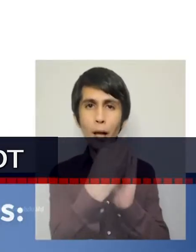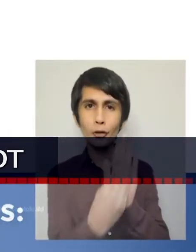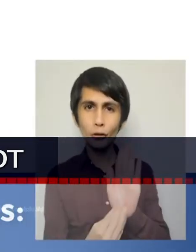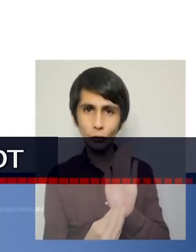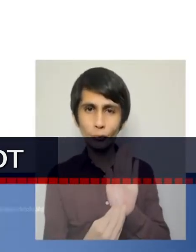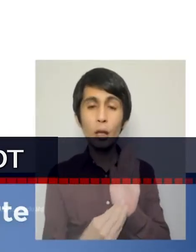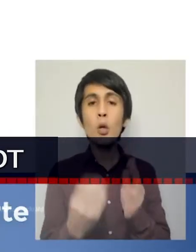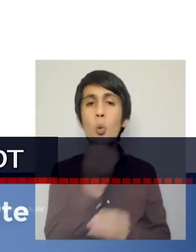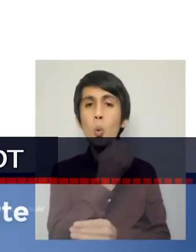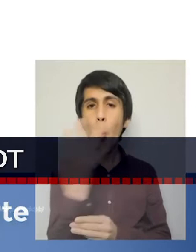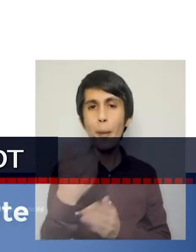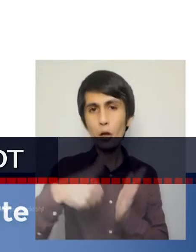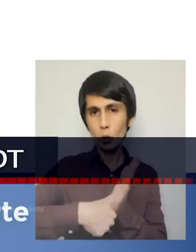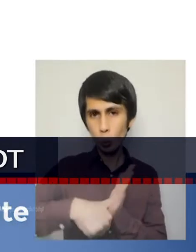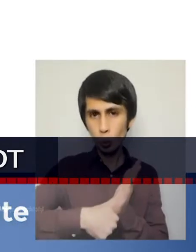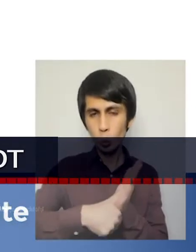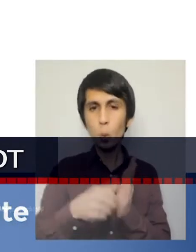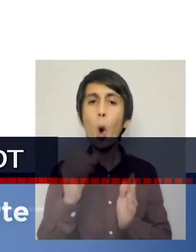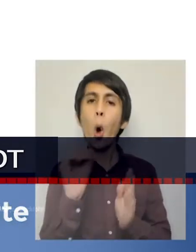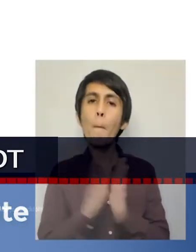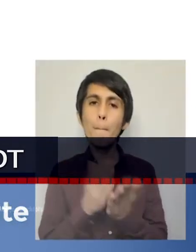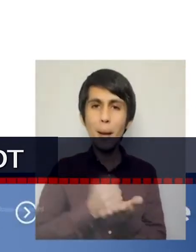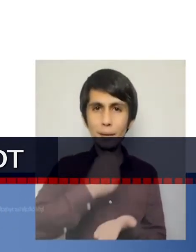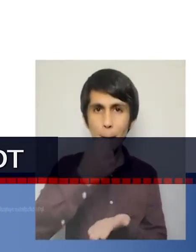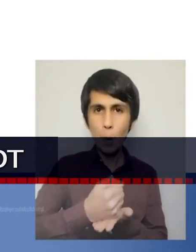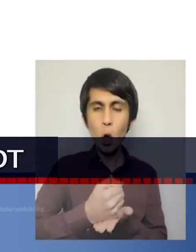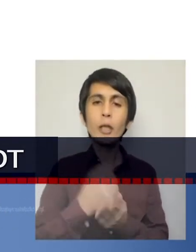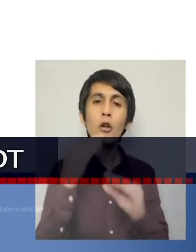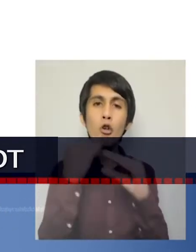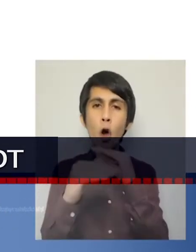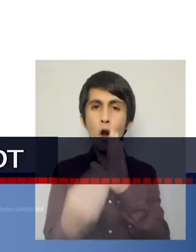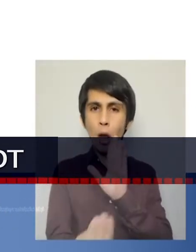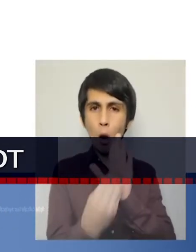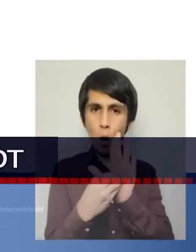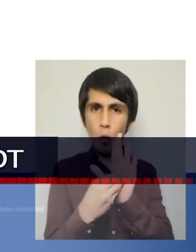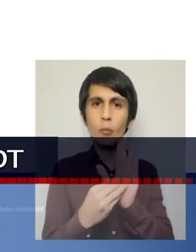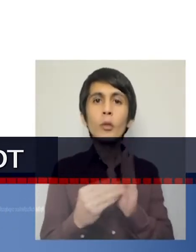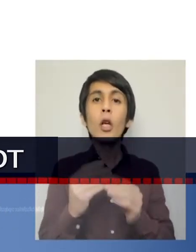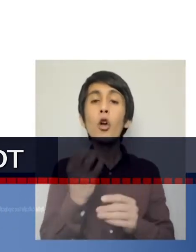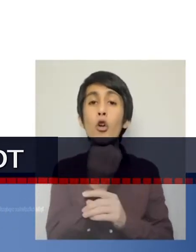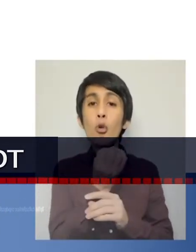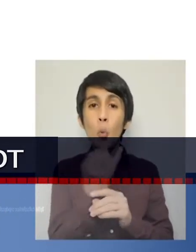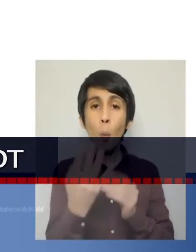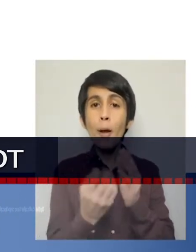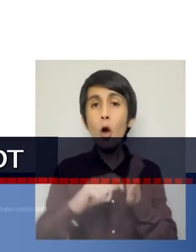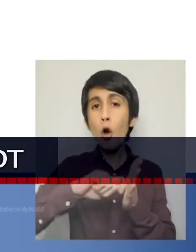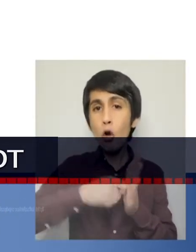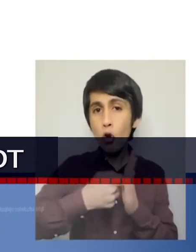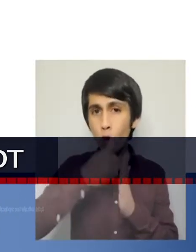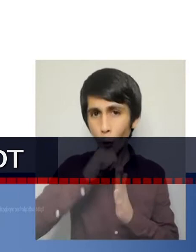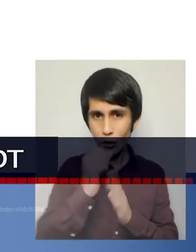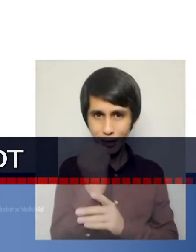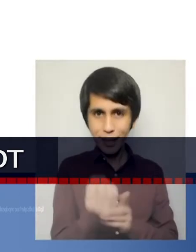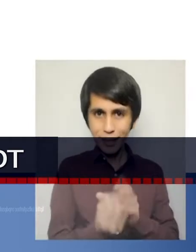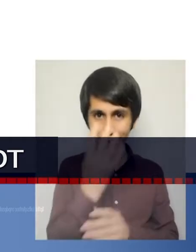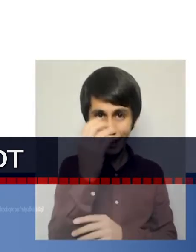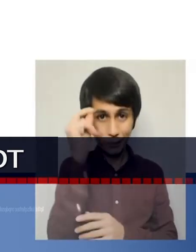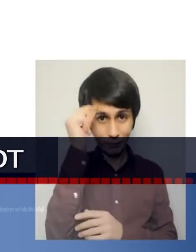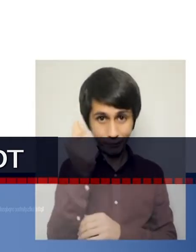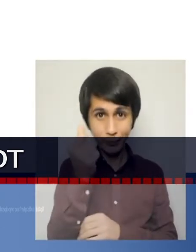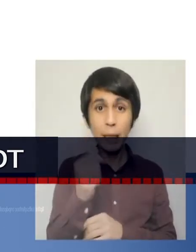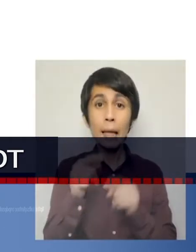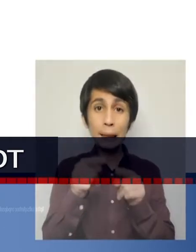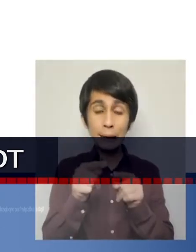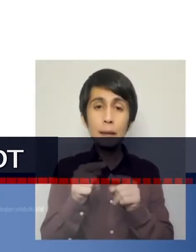medio y aquellos que deseen rendir esta prueba y aspiran a continuar estudios superiores. A nivel regional, el Seremi subrogante de